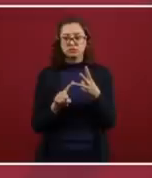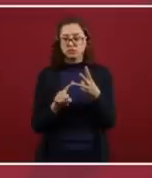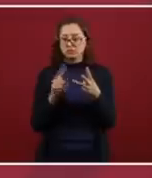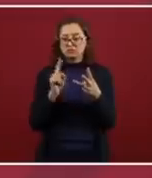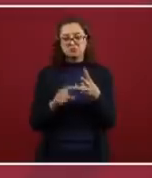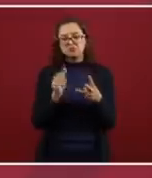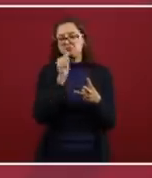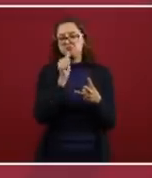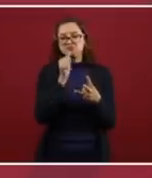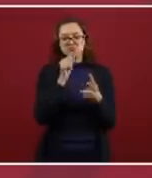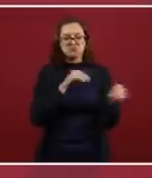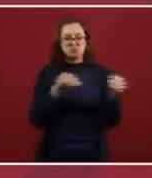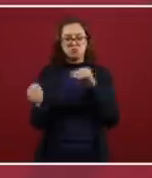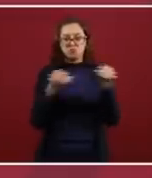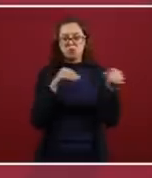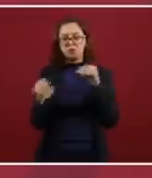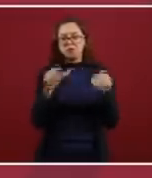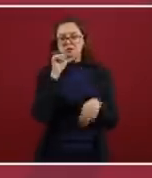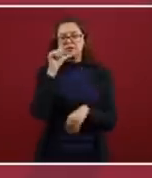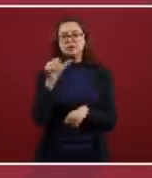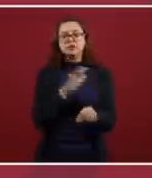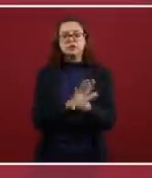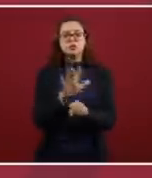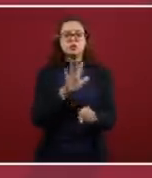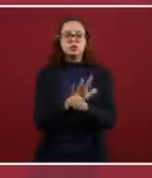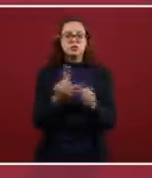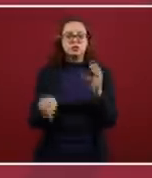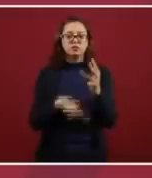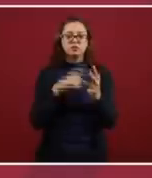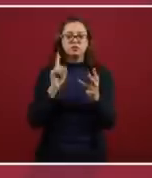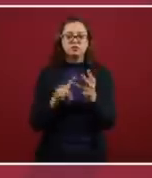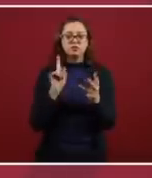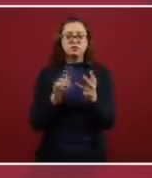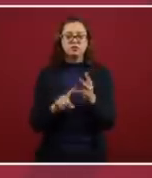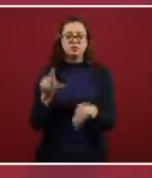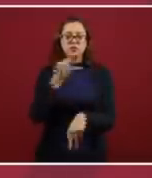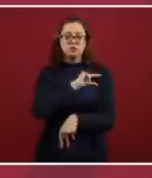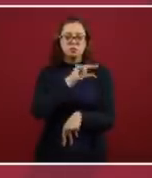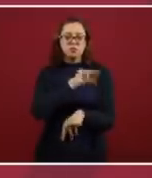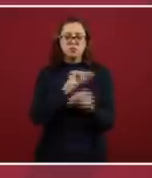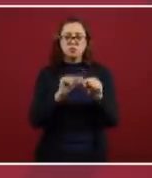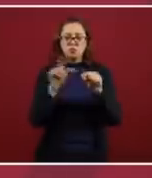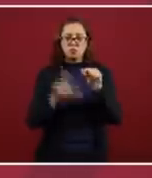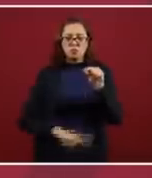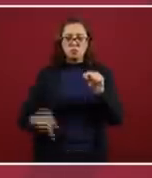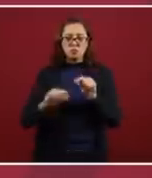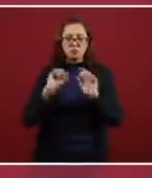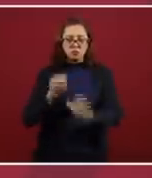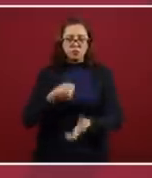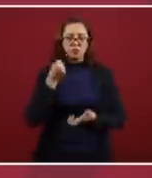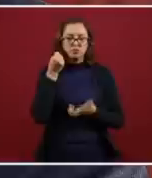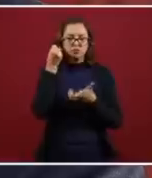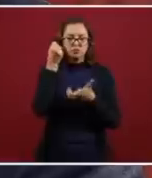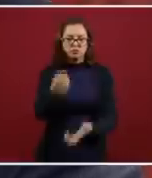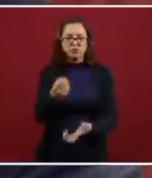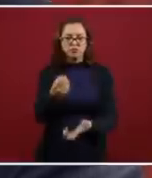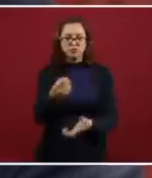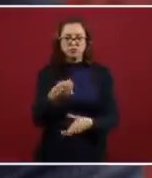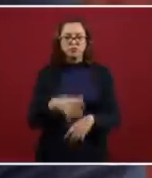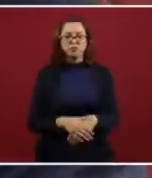enciende, que es el de la inversión privada nacional. Por eso me